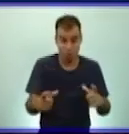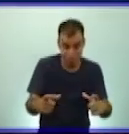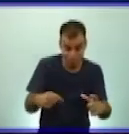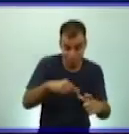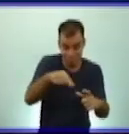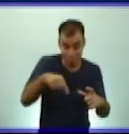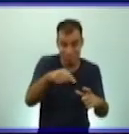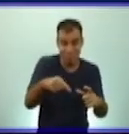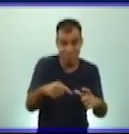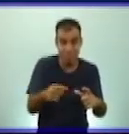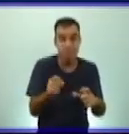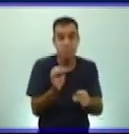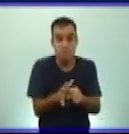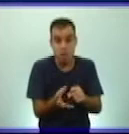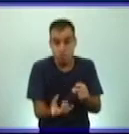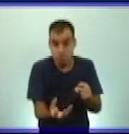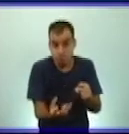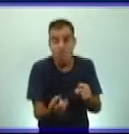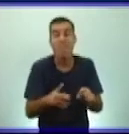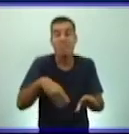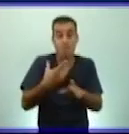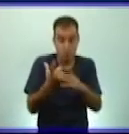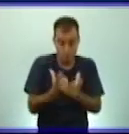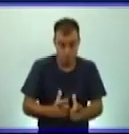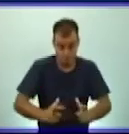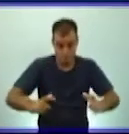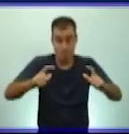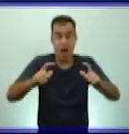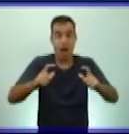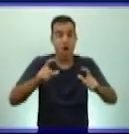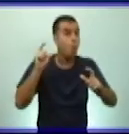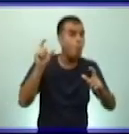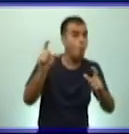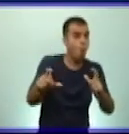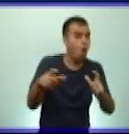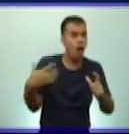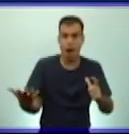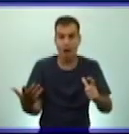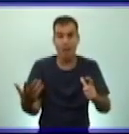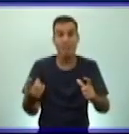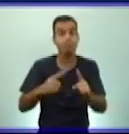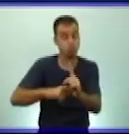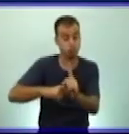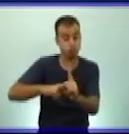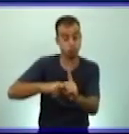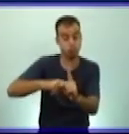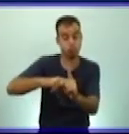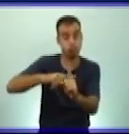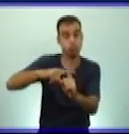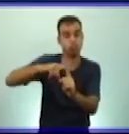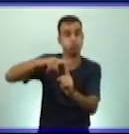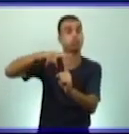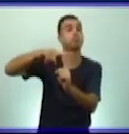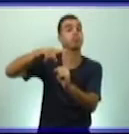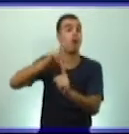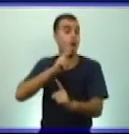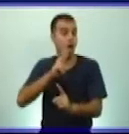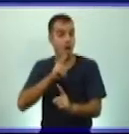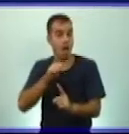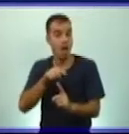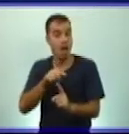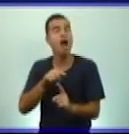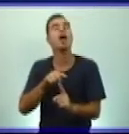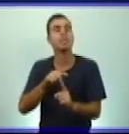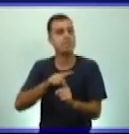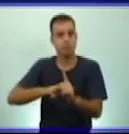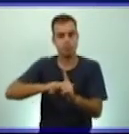después la cazuela. Posteriormente, se eleva la temperatura del agua hasta que alcanza